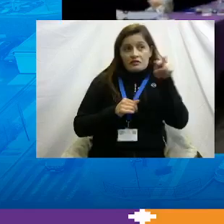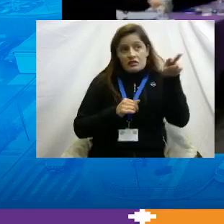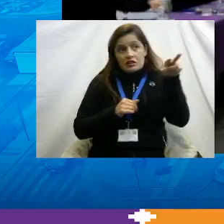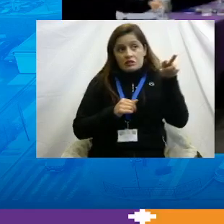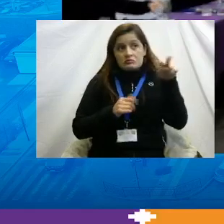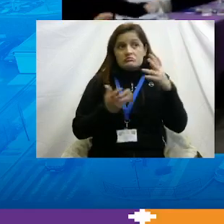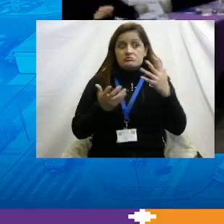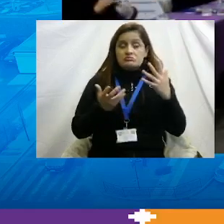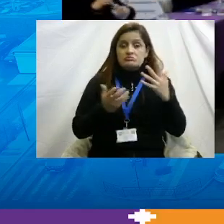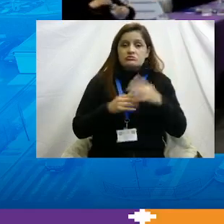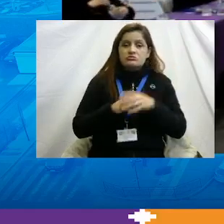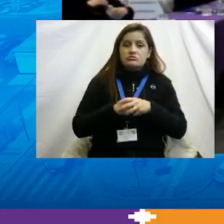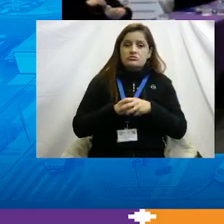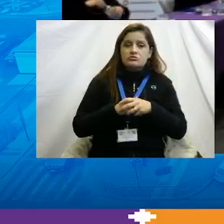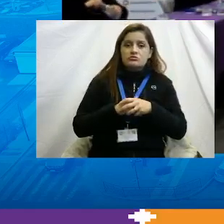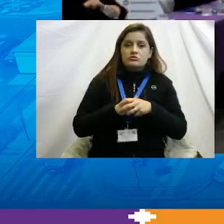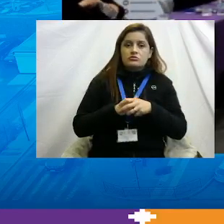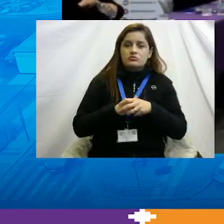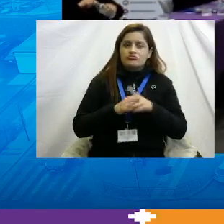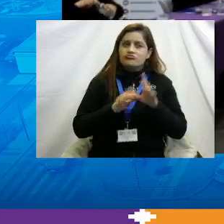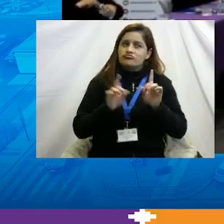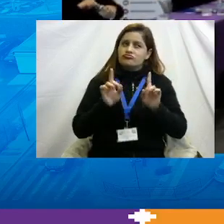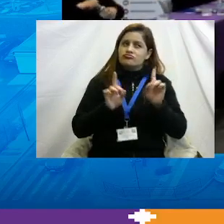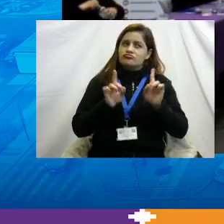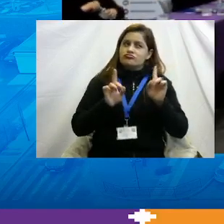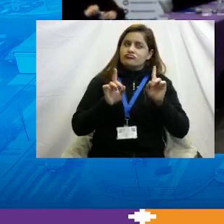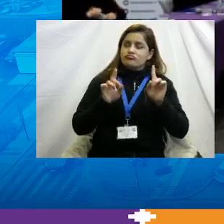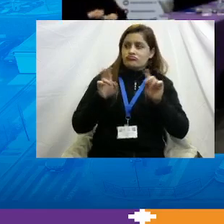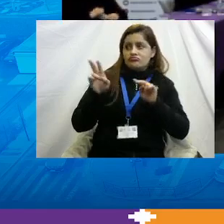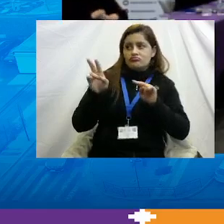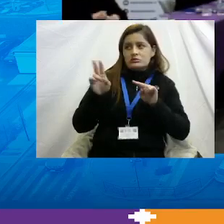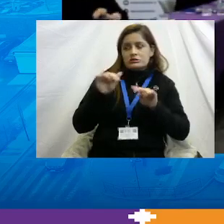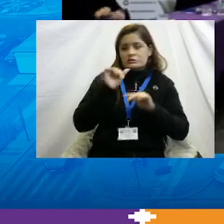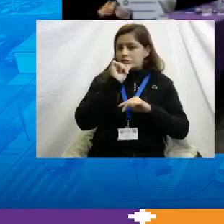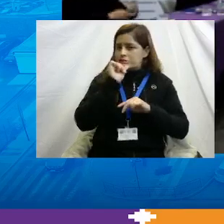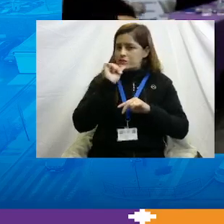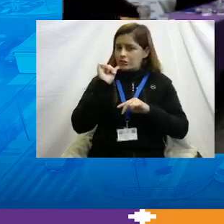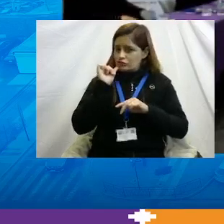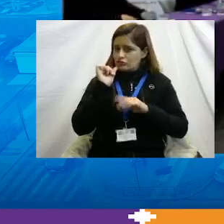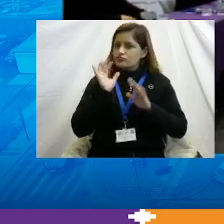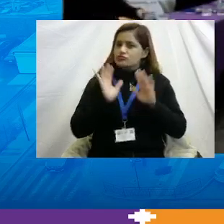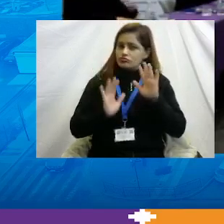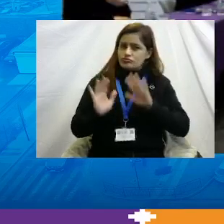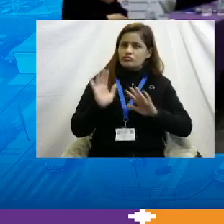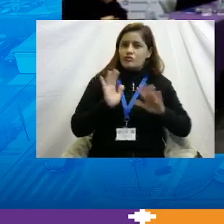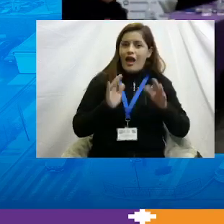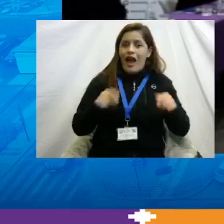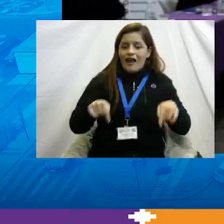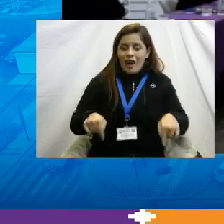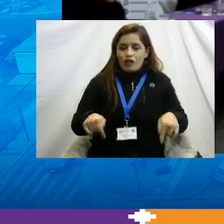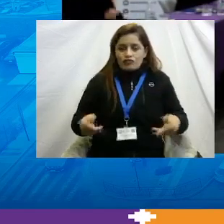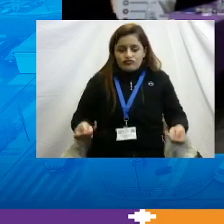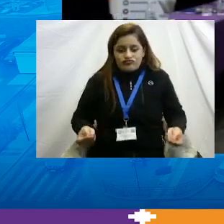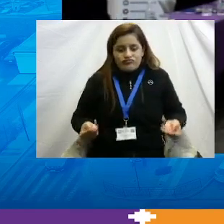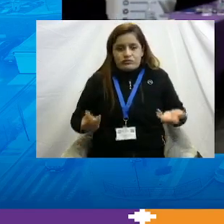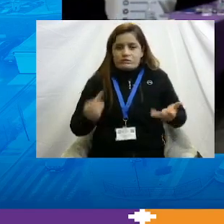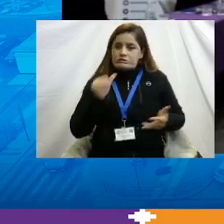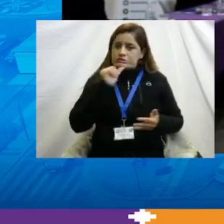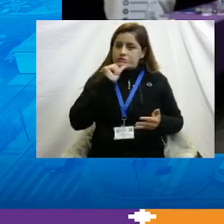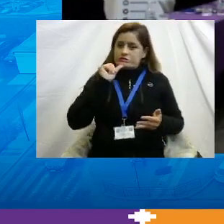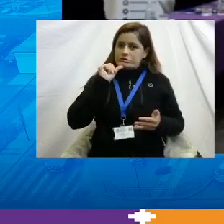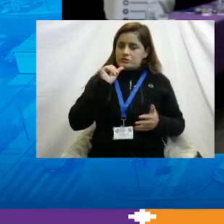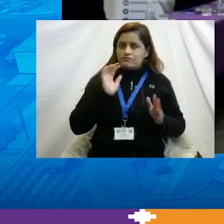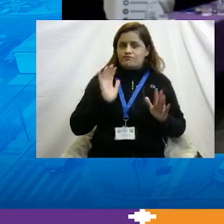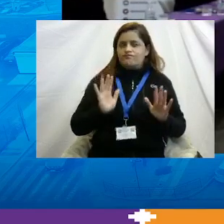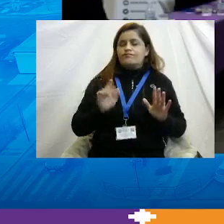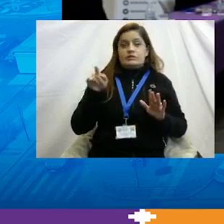aprecia con algún mediano detalle, se están empezando a secar desde abajo. Por lo tanto, es